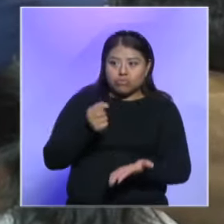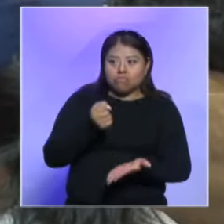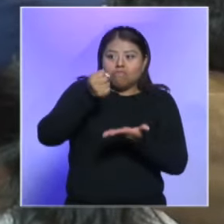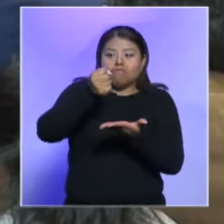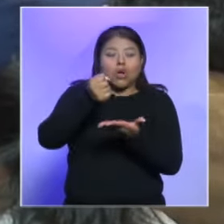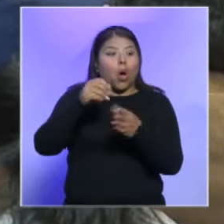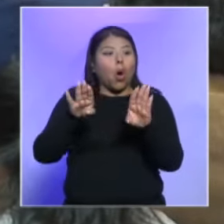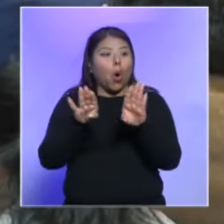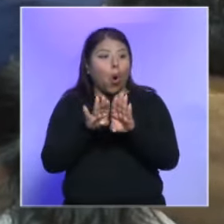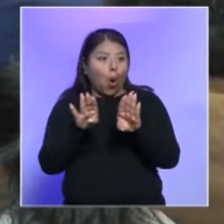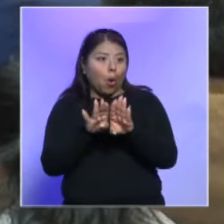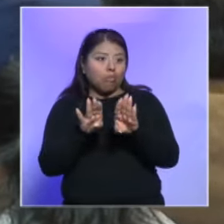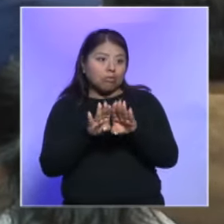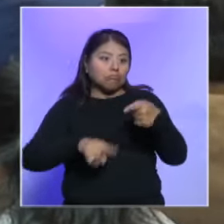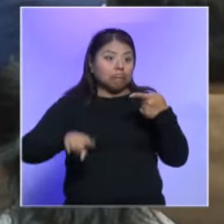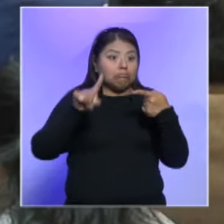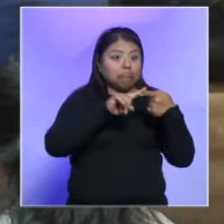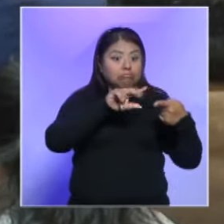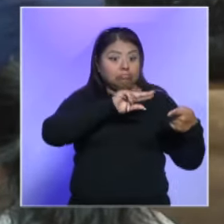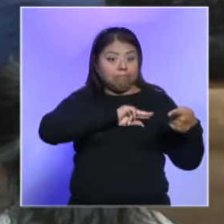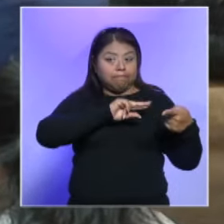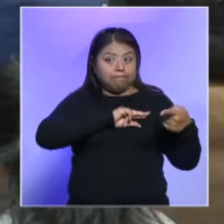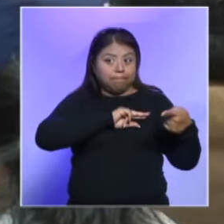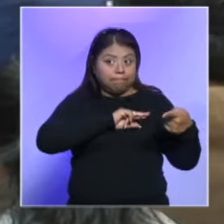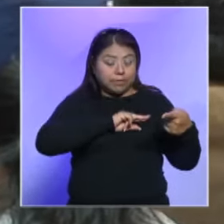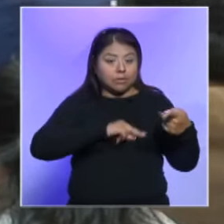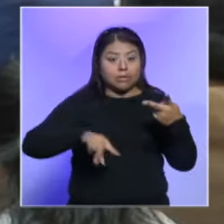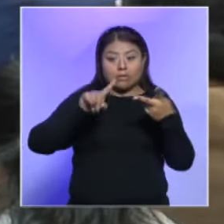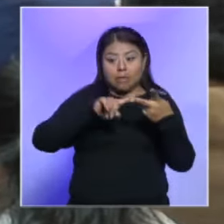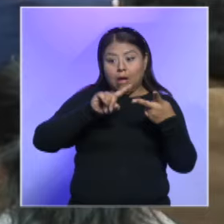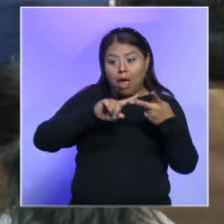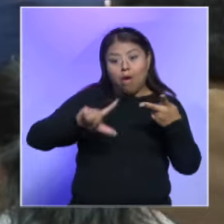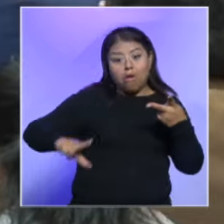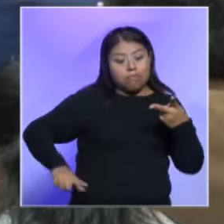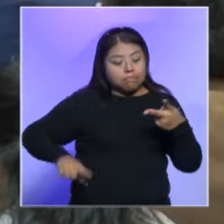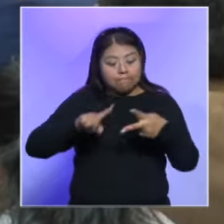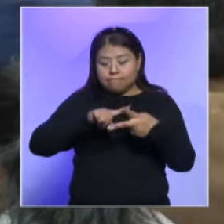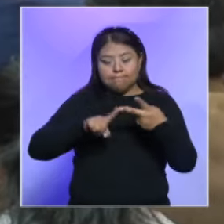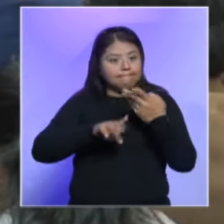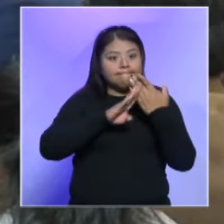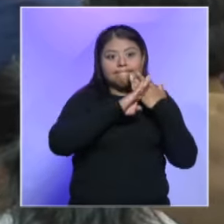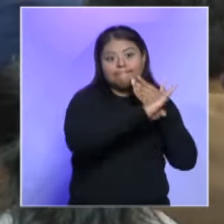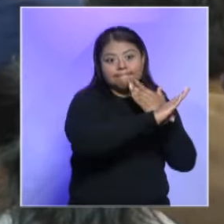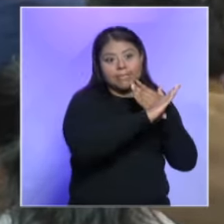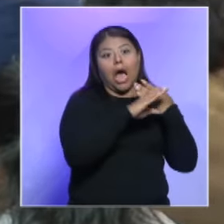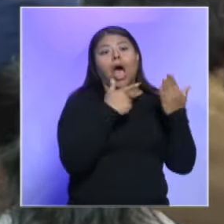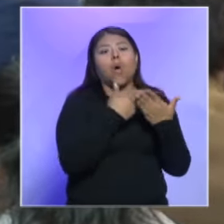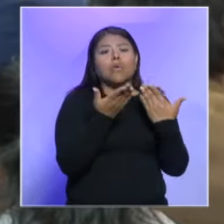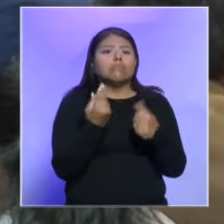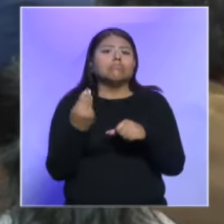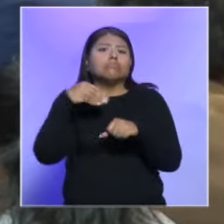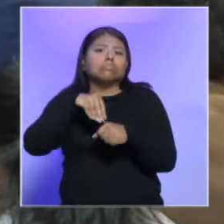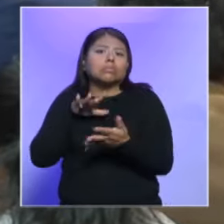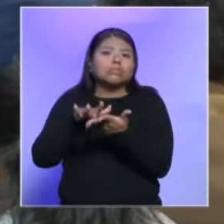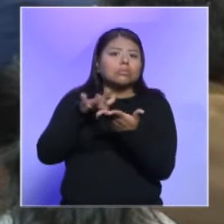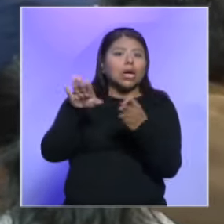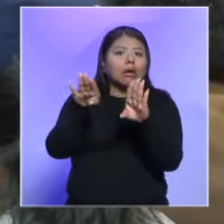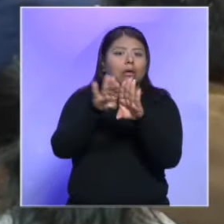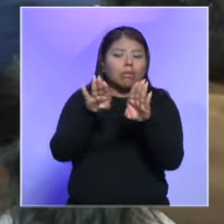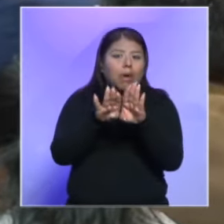ni privado. Y entonces ya en la ley corrigen y dicen gastos personales, ahí nos estamos rompiendo el coco para